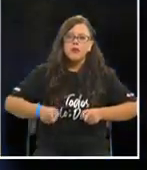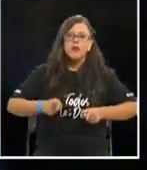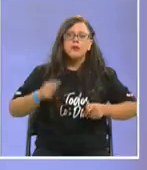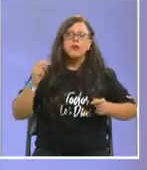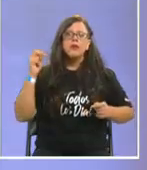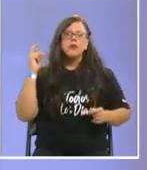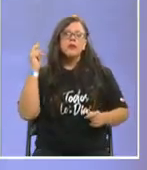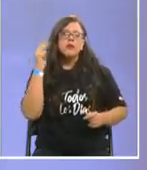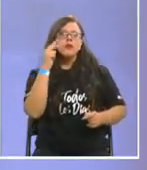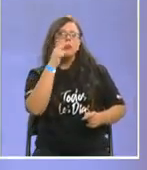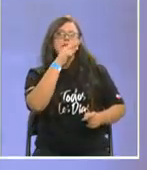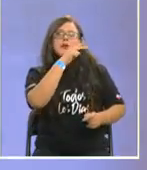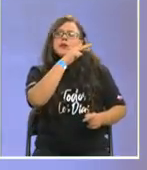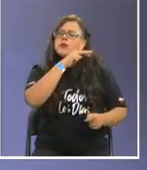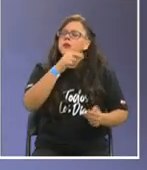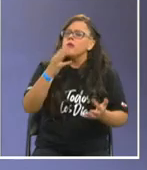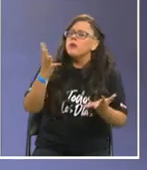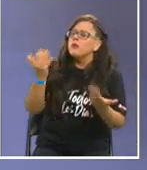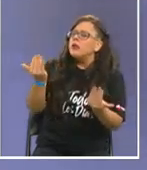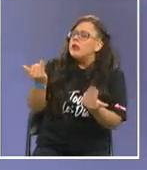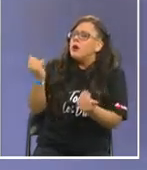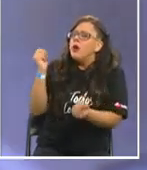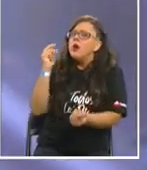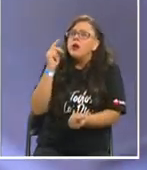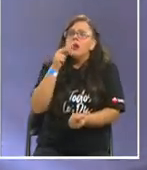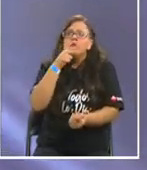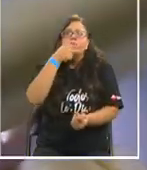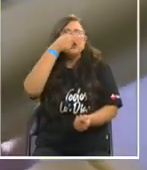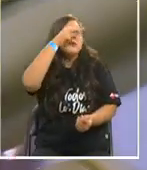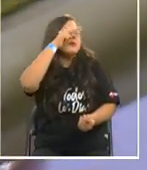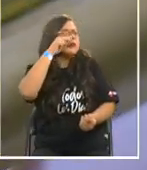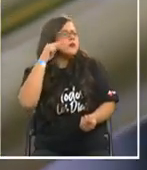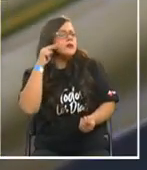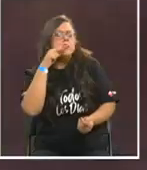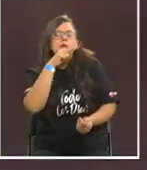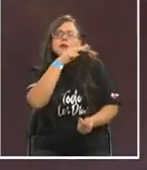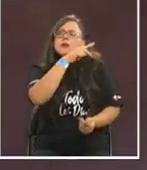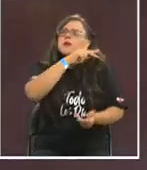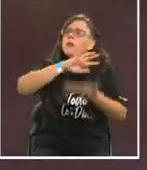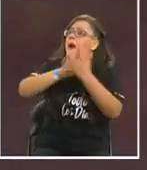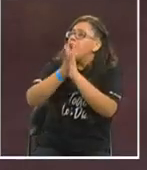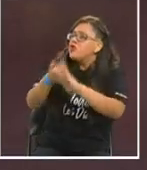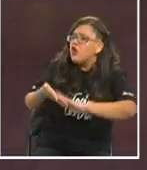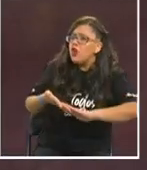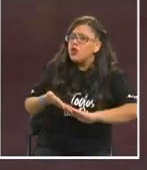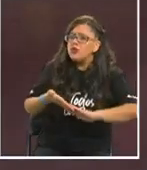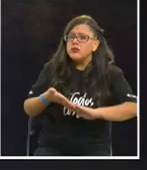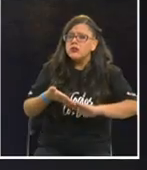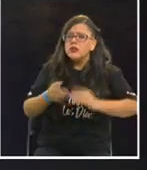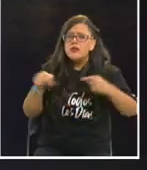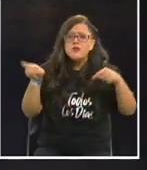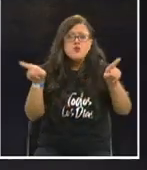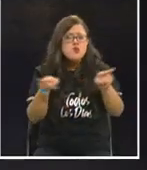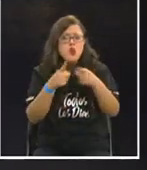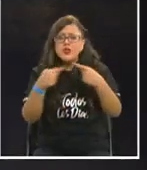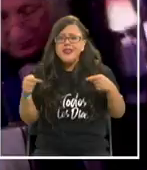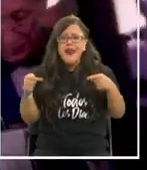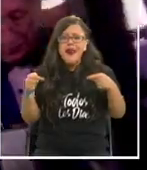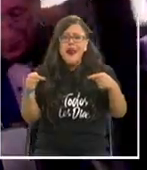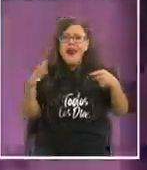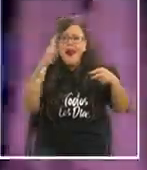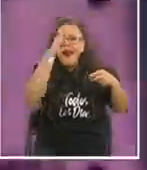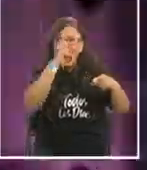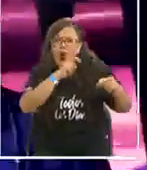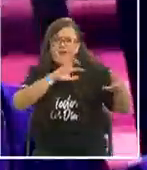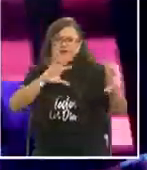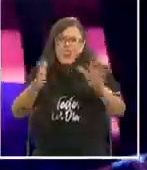el aire. Uno necesita el aire para respirar y necesita el aire para todo. La música es como el aire.